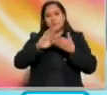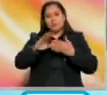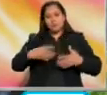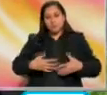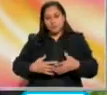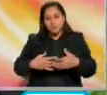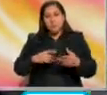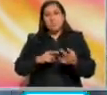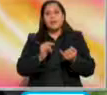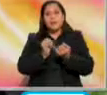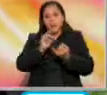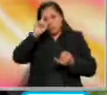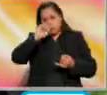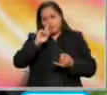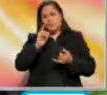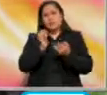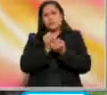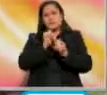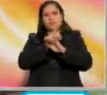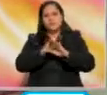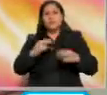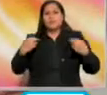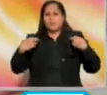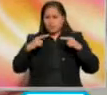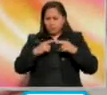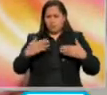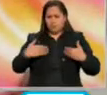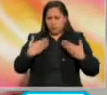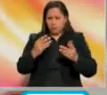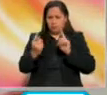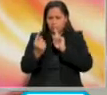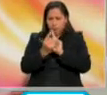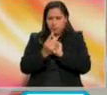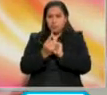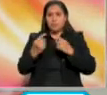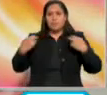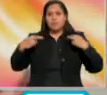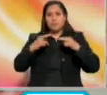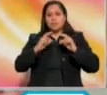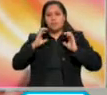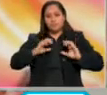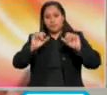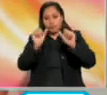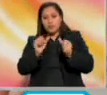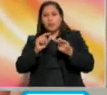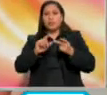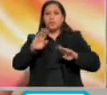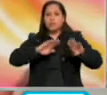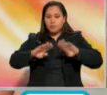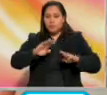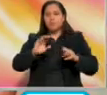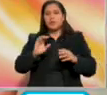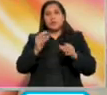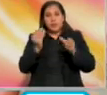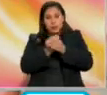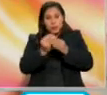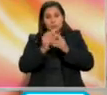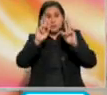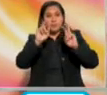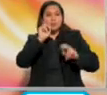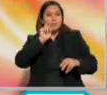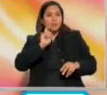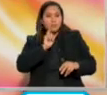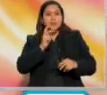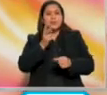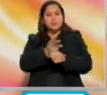e información. Por supuesto, hay maestros que son abiertos a estos temas, el maestro de anatomía, el maestro de biología, Sí. hay clases de sexualidad.